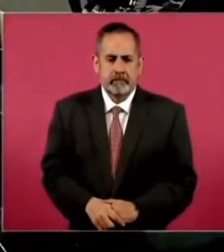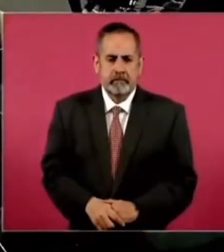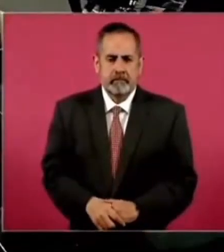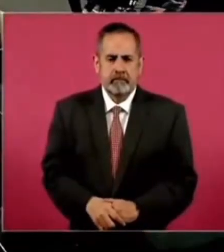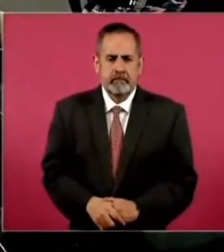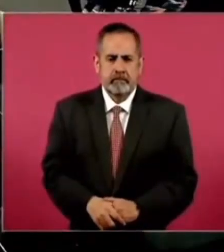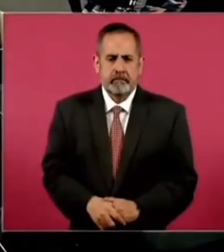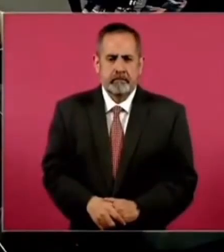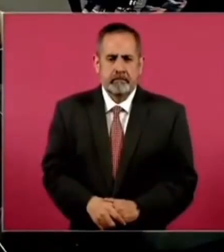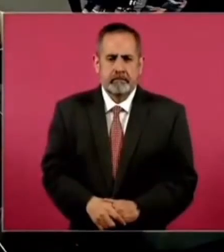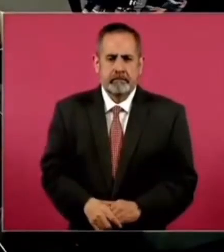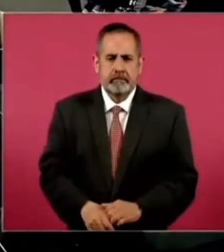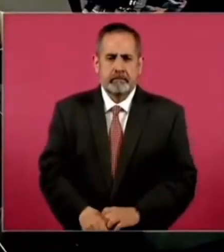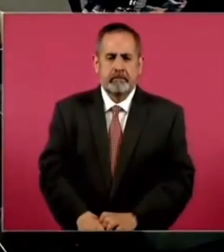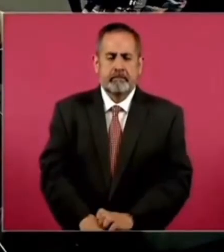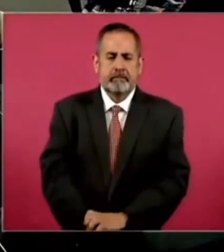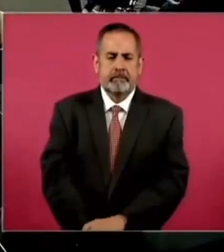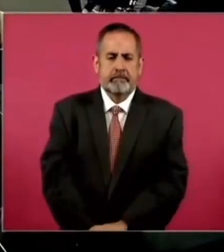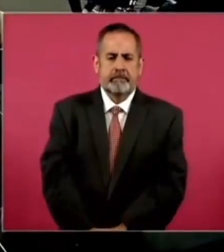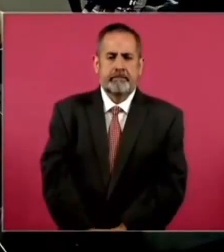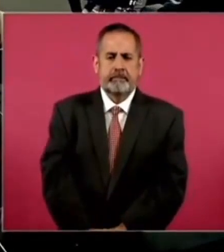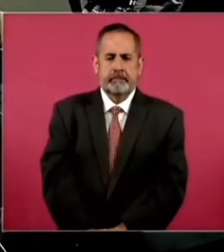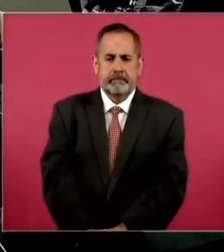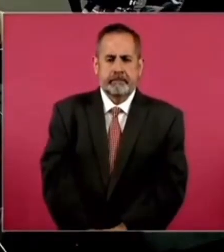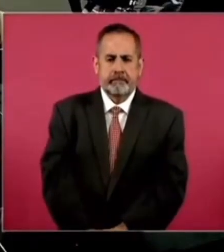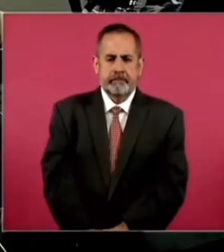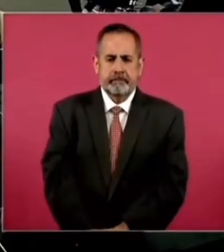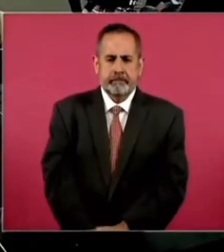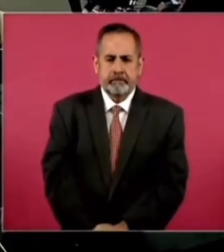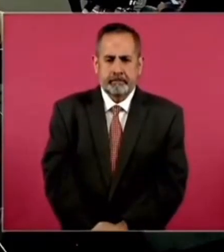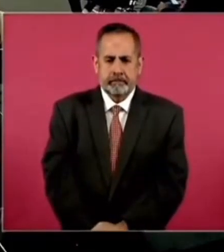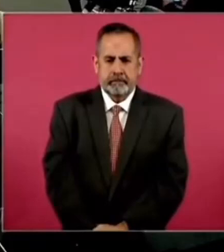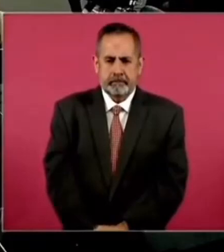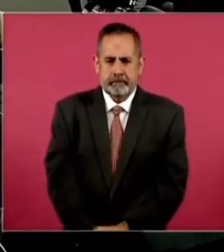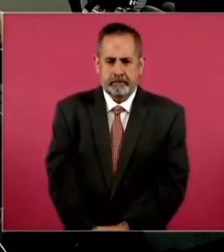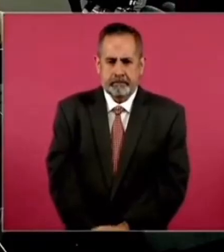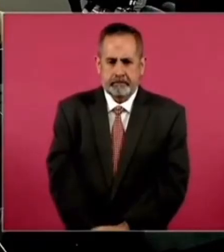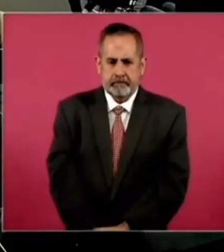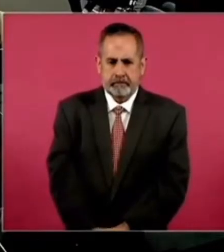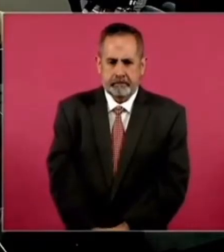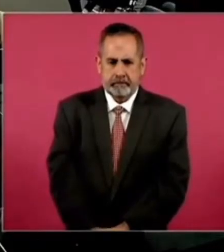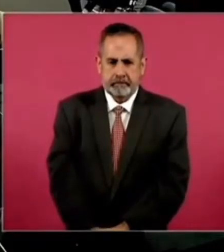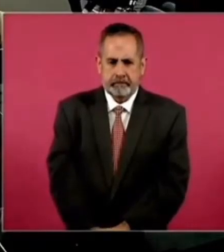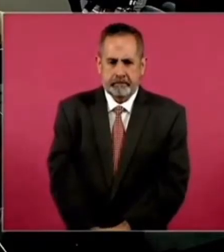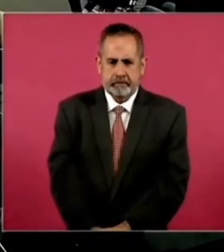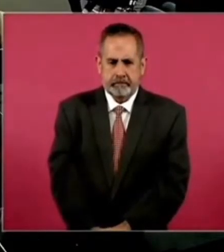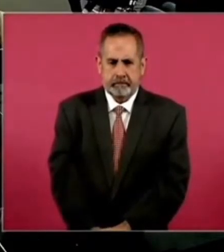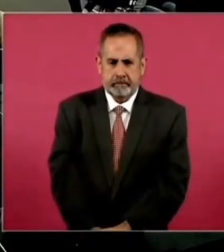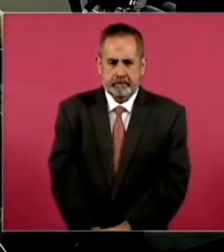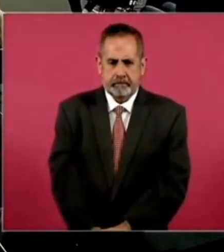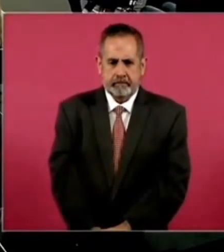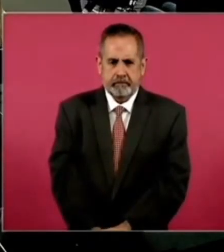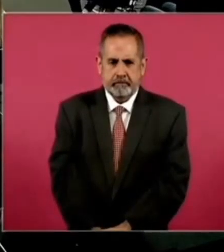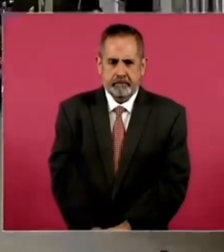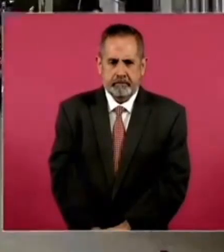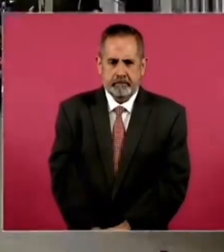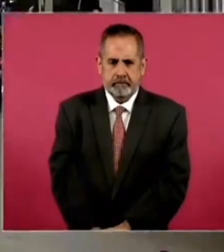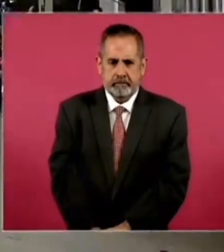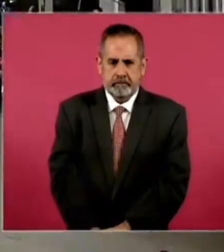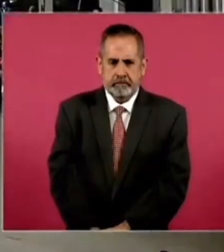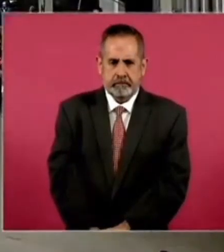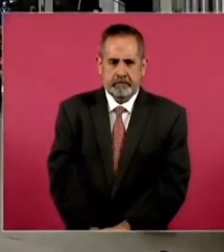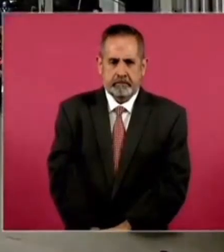presidente, los estados de oposición que finalmente se entregaron los libros. Por ejemplo, en Querétaro, creo que se entregaron